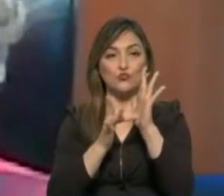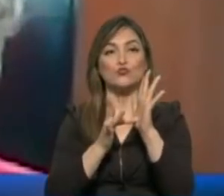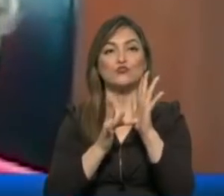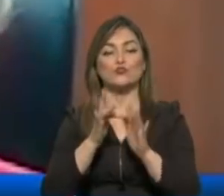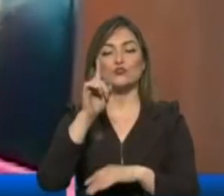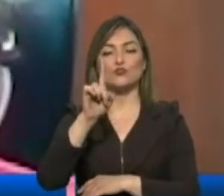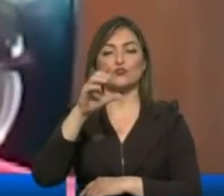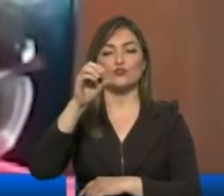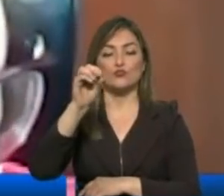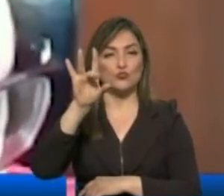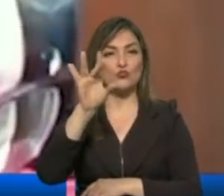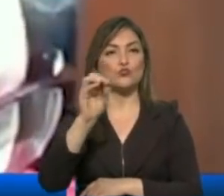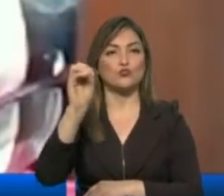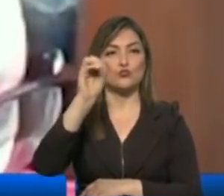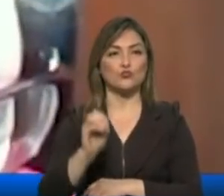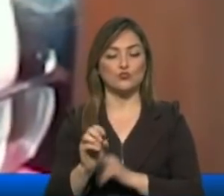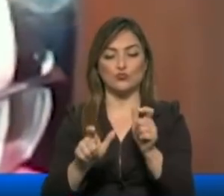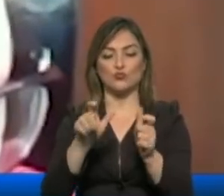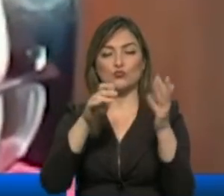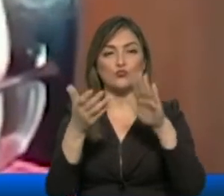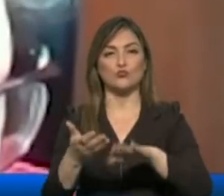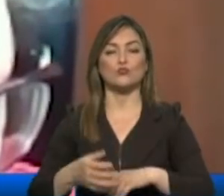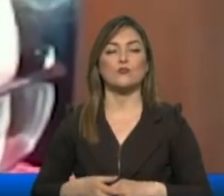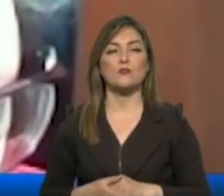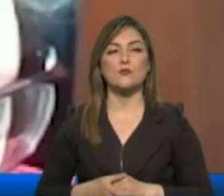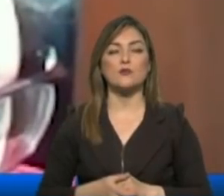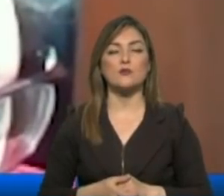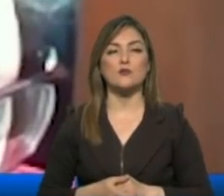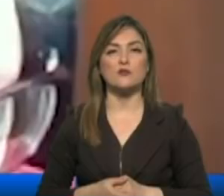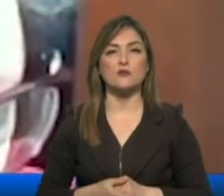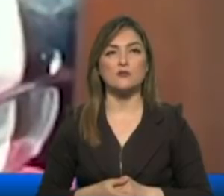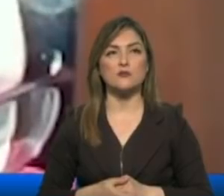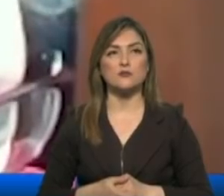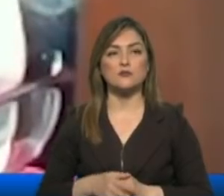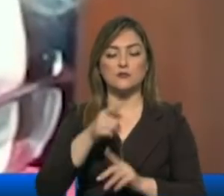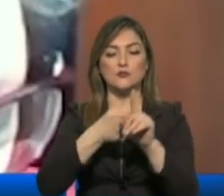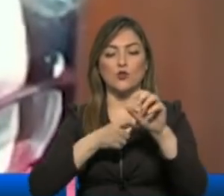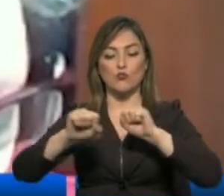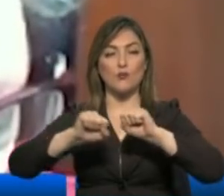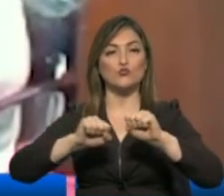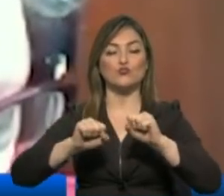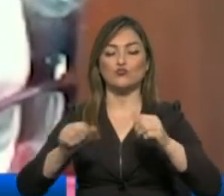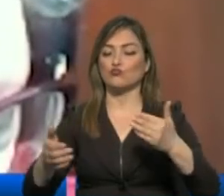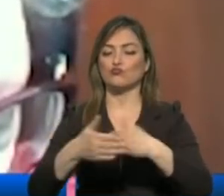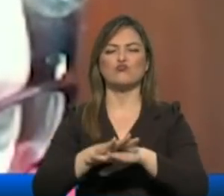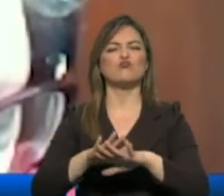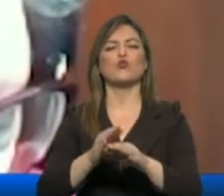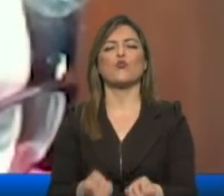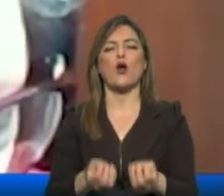alrededor del 108% de exceso de mortalidad y el mes de mayo cerramos con